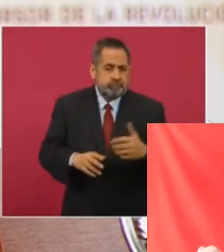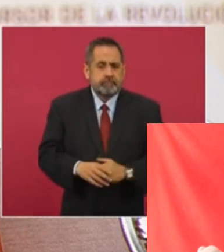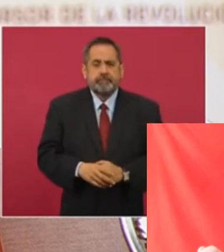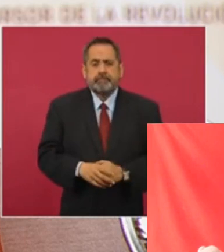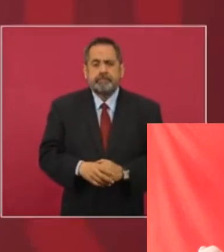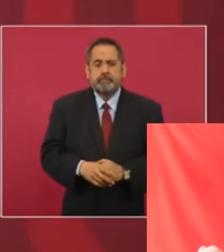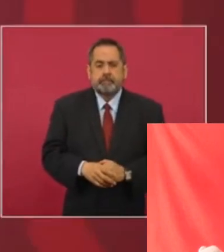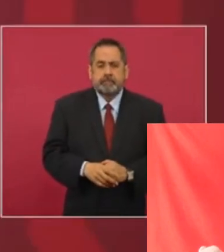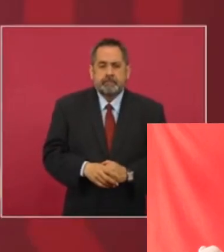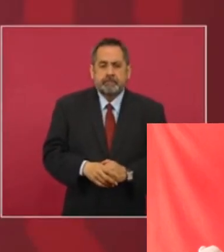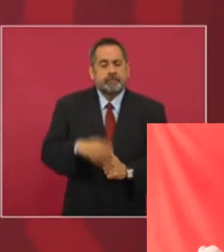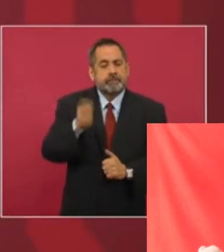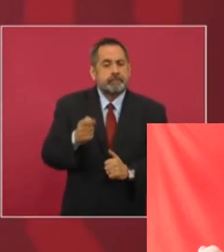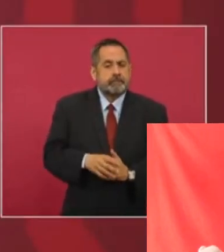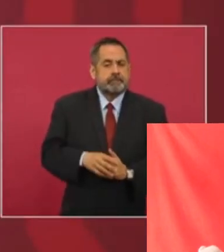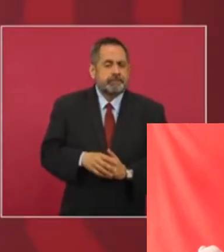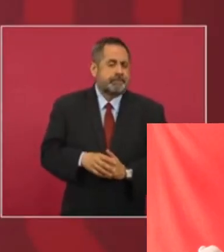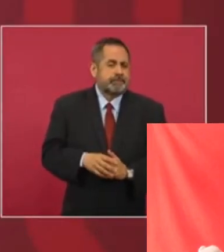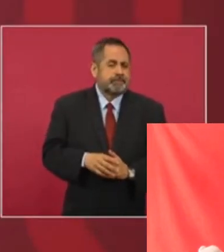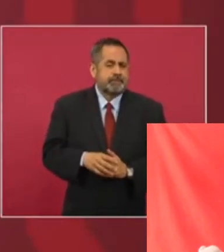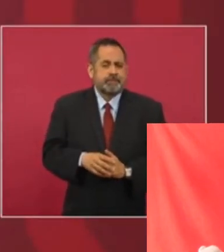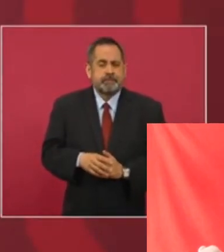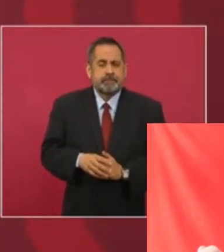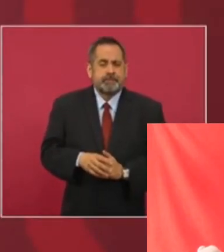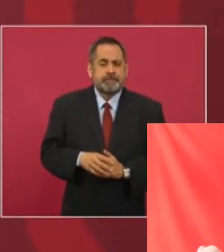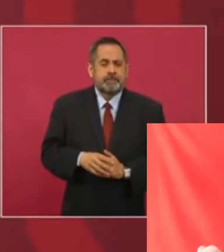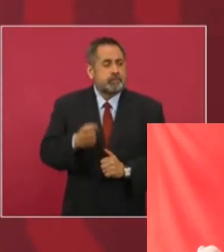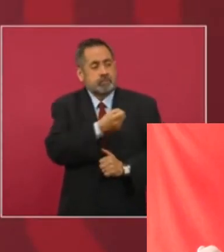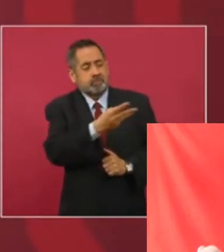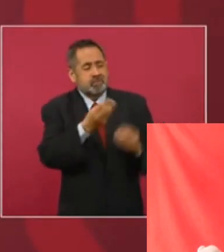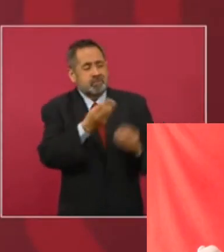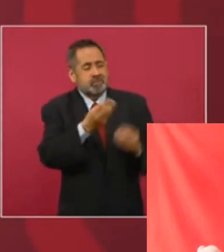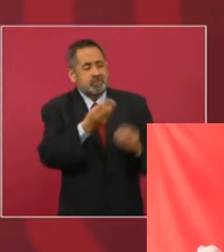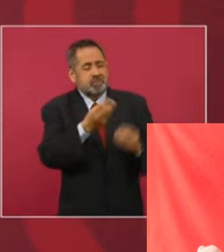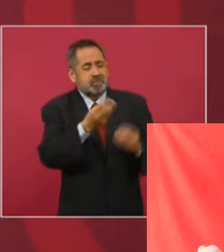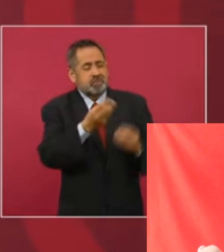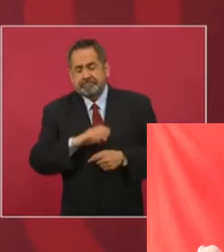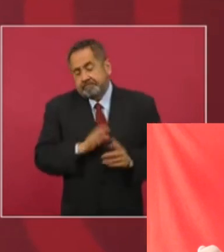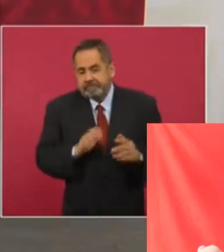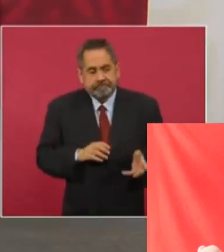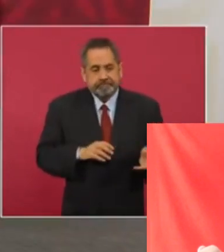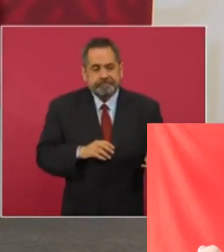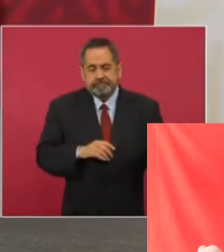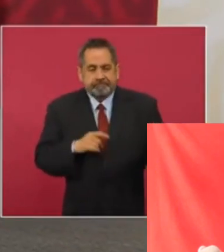porque como son muchos los que no nos quieren, los malquerientes,